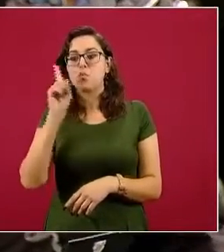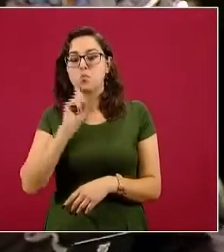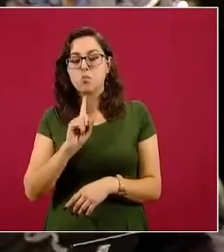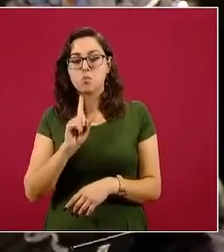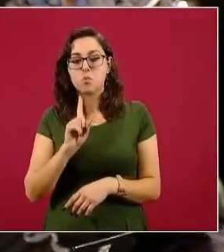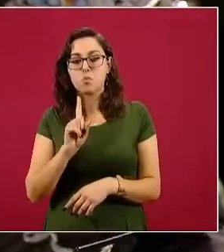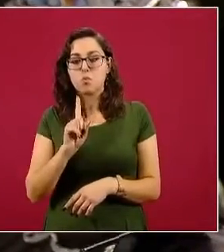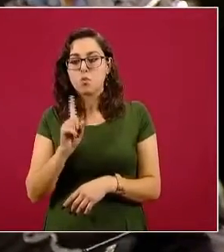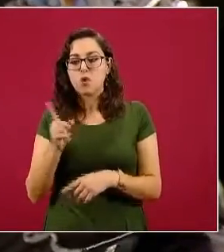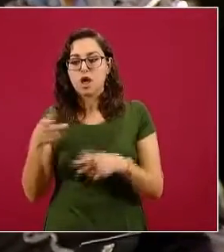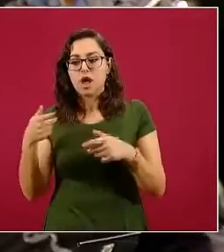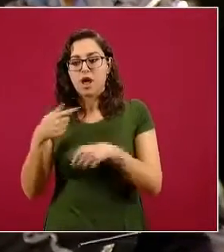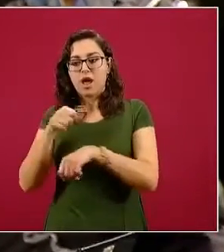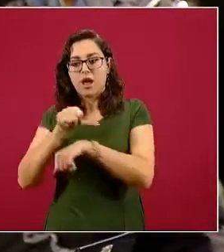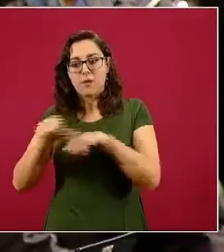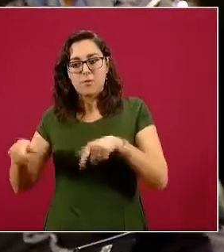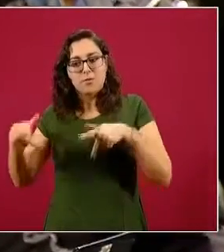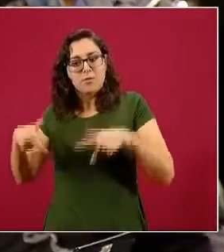bueno, el que es para mujeres?